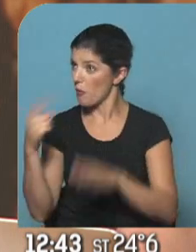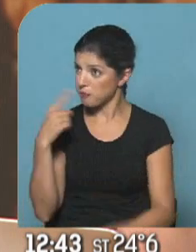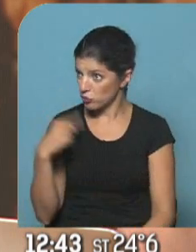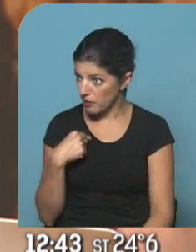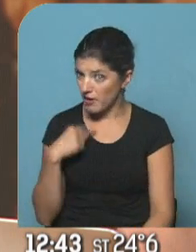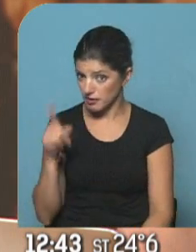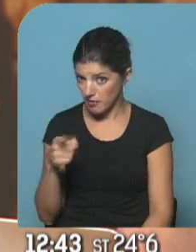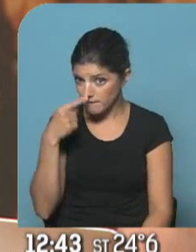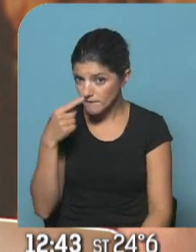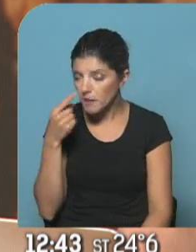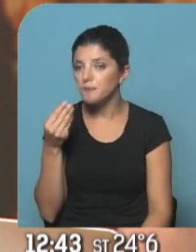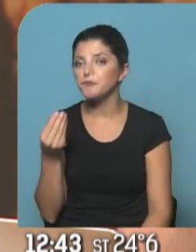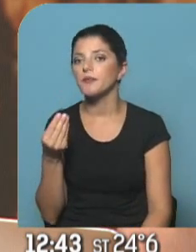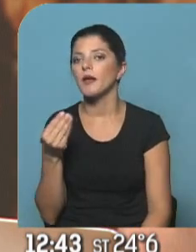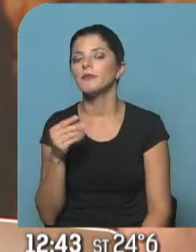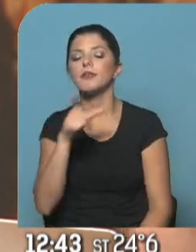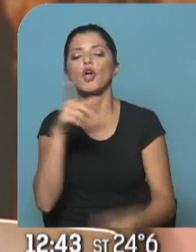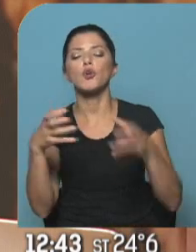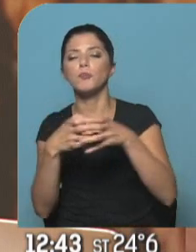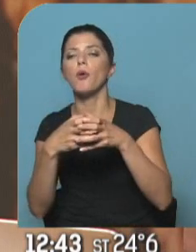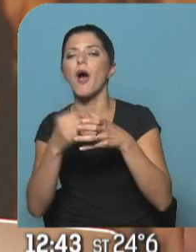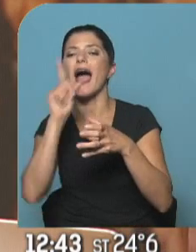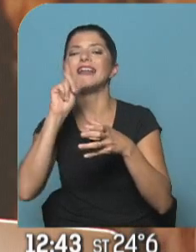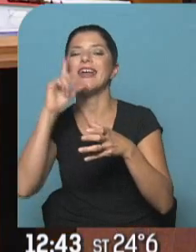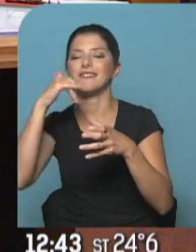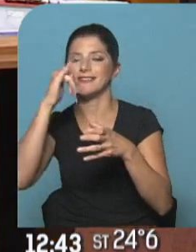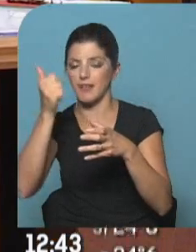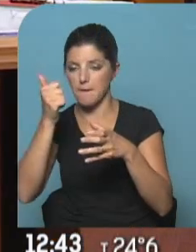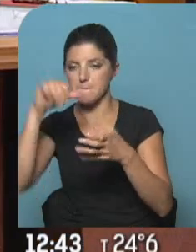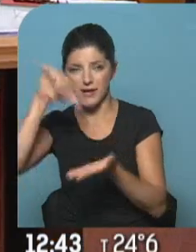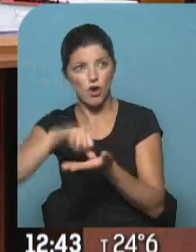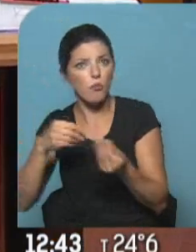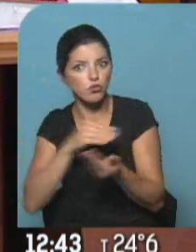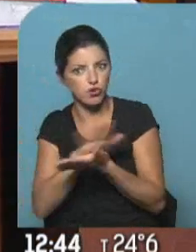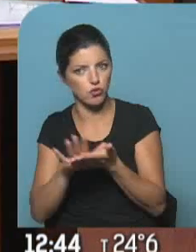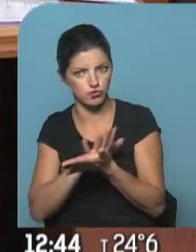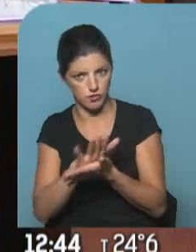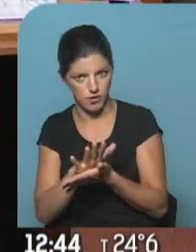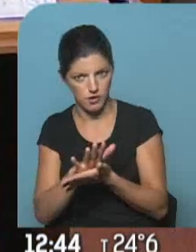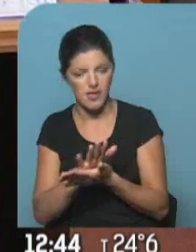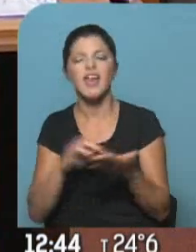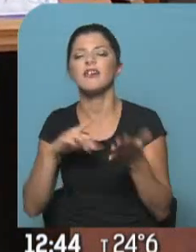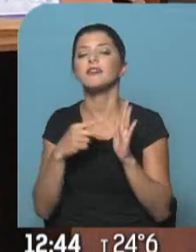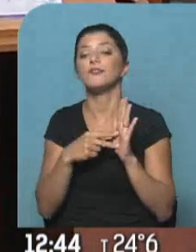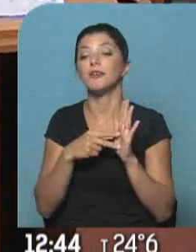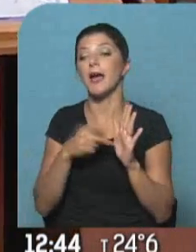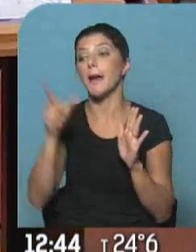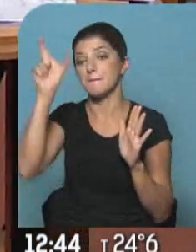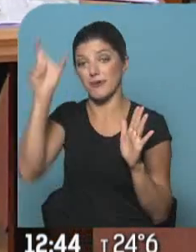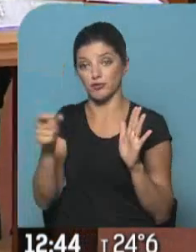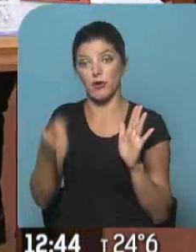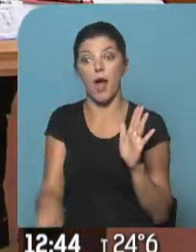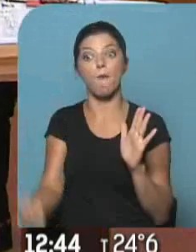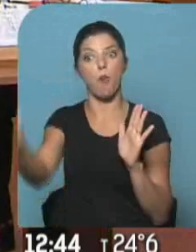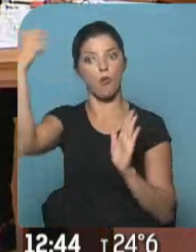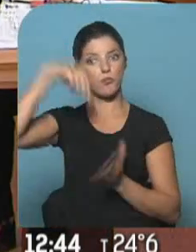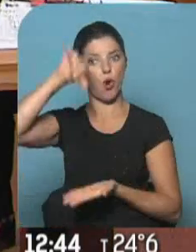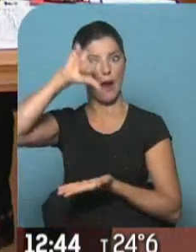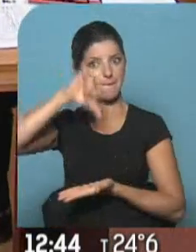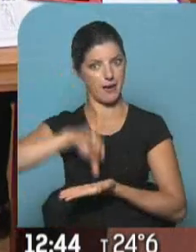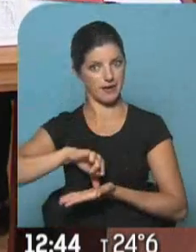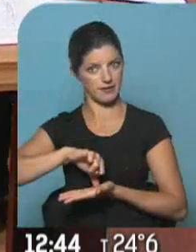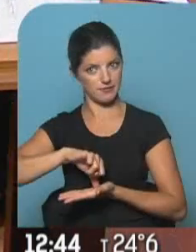terreno interrogante. ¿Cómo resuelve Alianza País esta cuestión? ¿Qué significa la vuelta a Correa, o por lo menos la visita a Correa el lunes? Este lunes